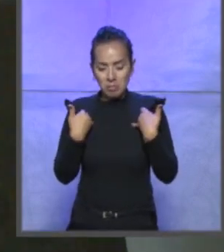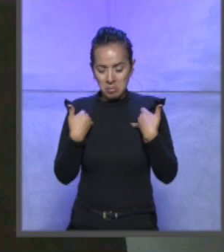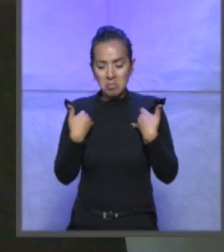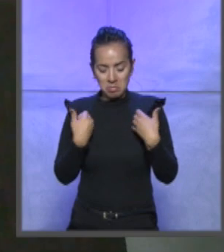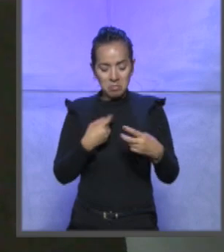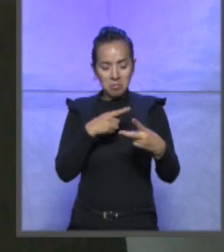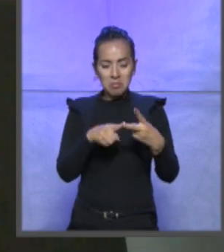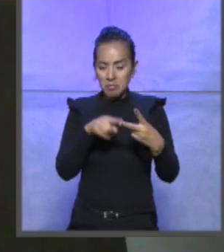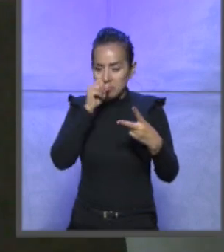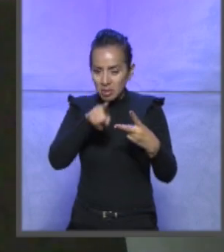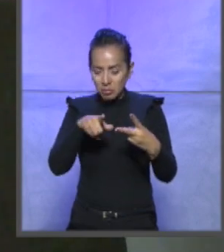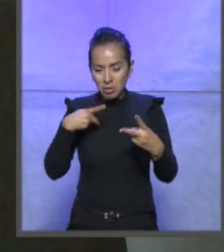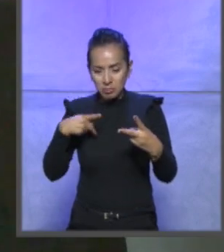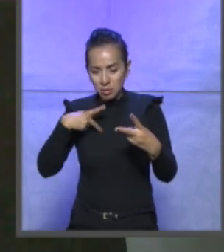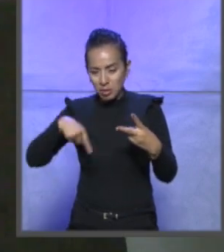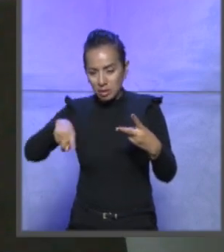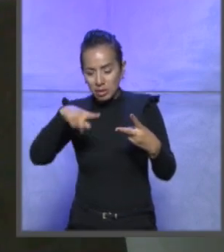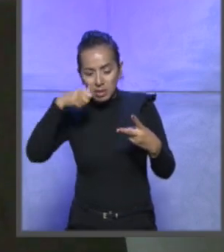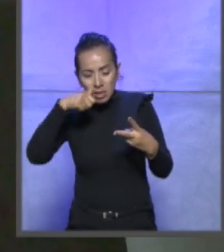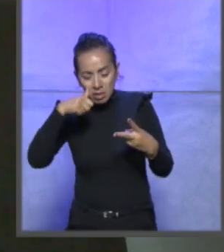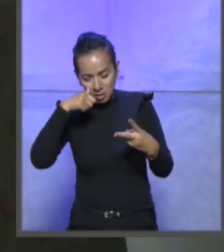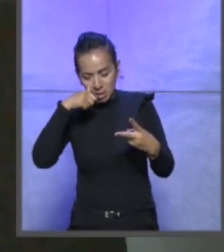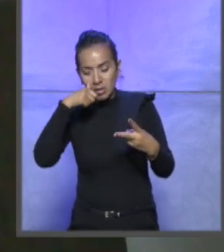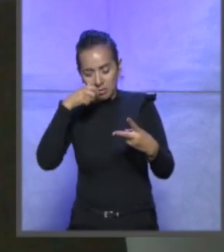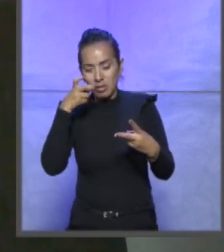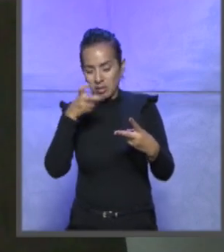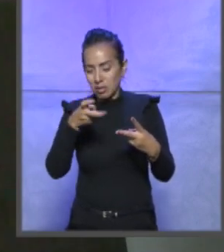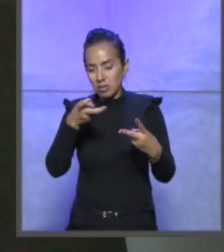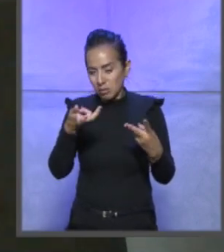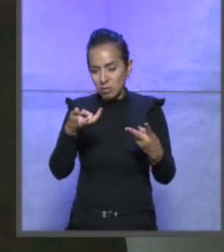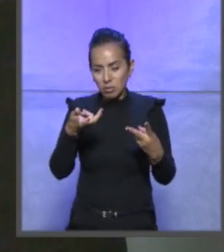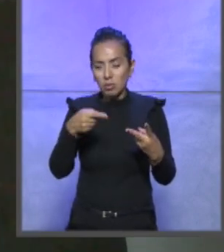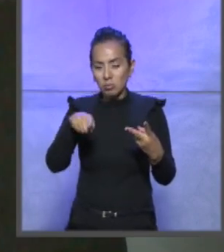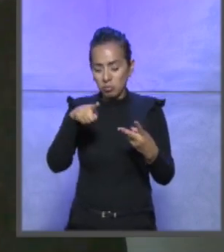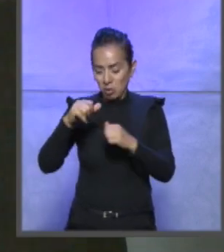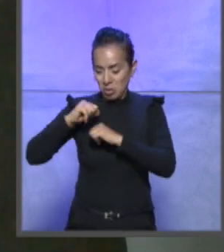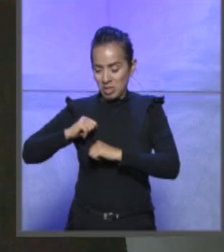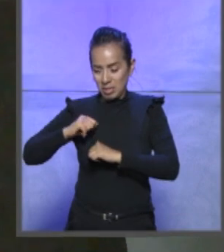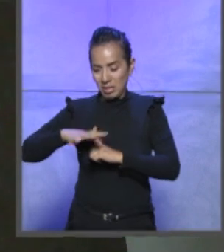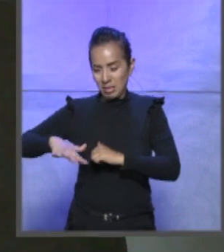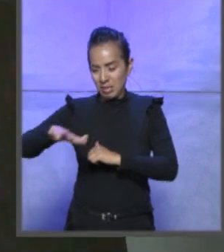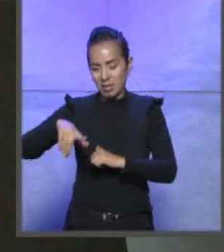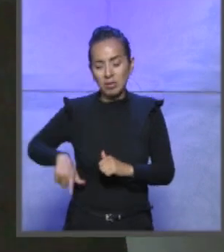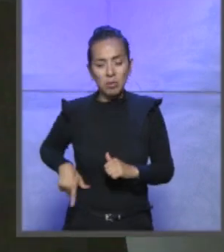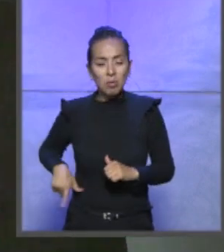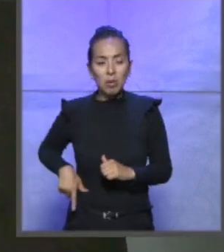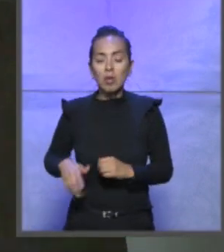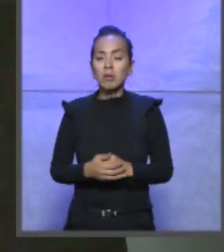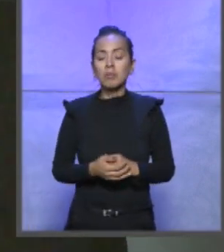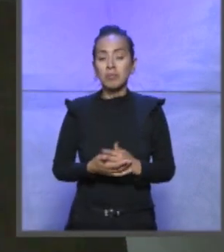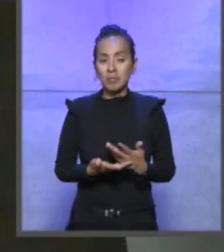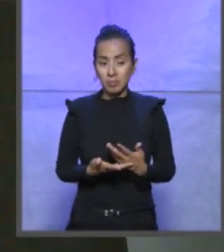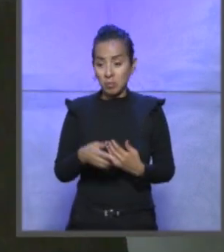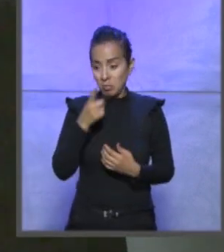las personas que están ahí atendiendo esa situación, ¿no? Que son los cargos públicos, ¿no? Entonces,